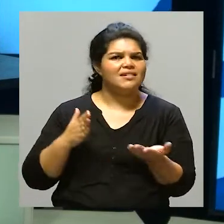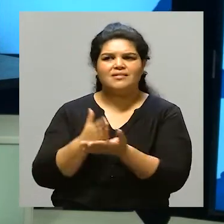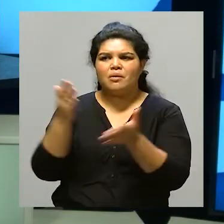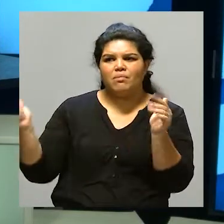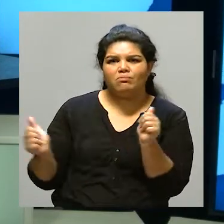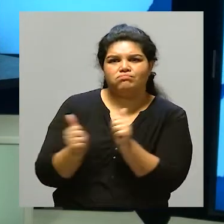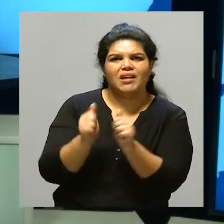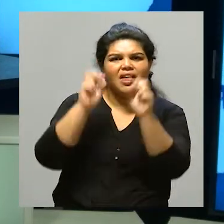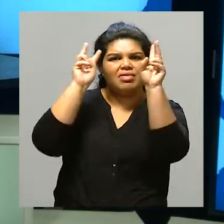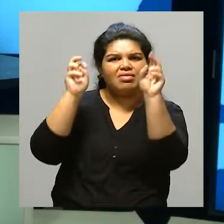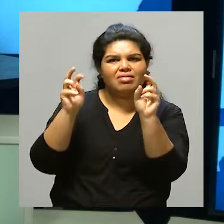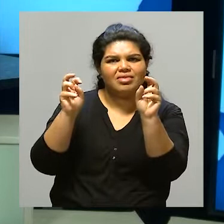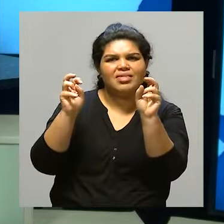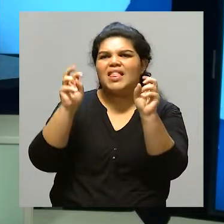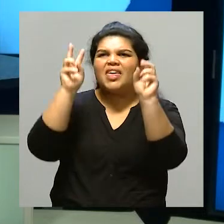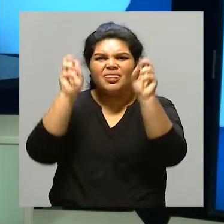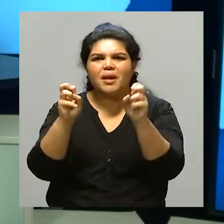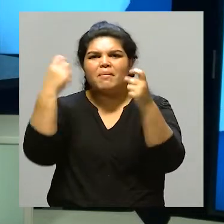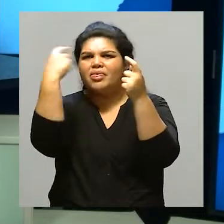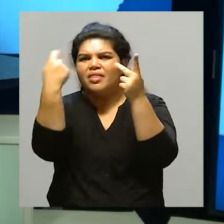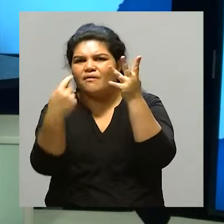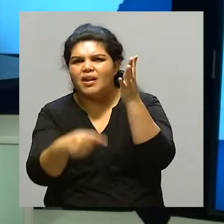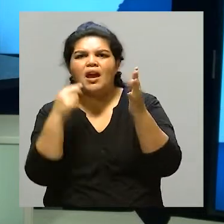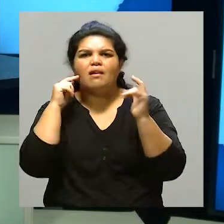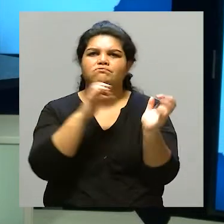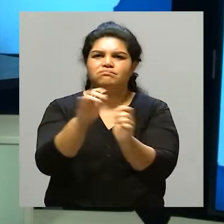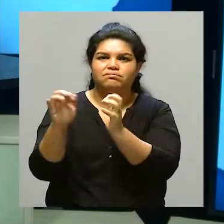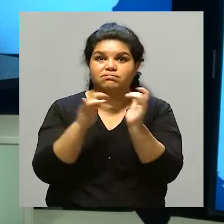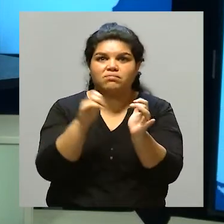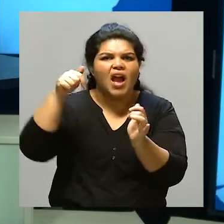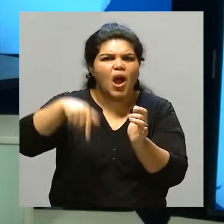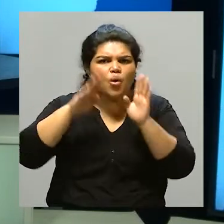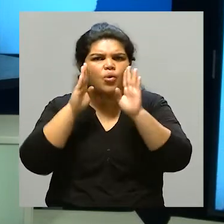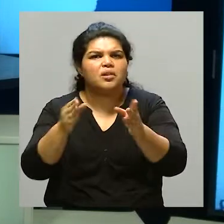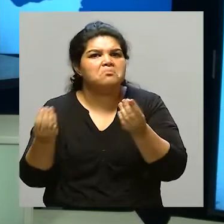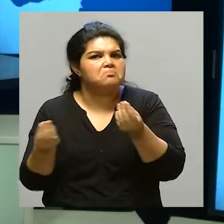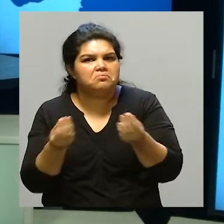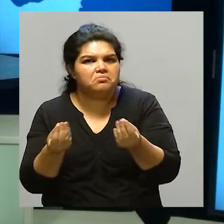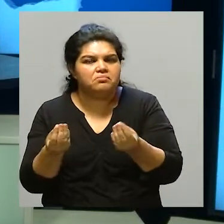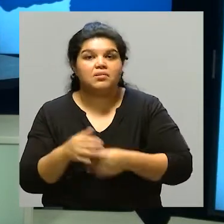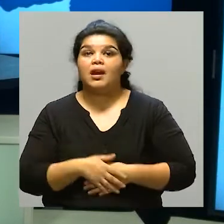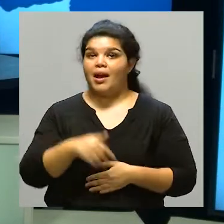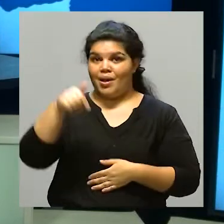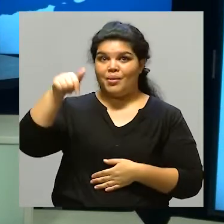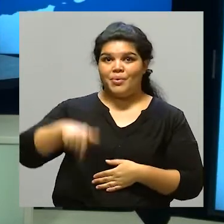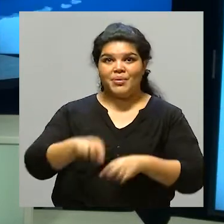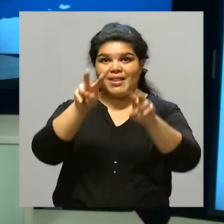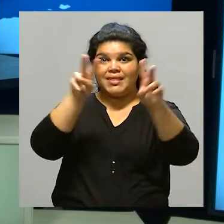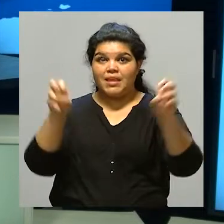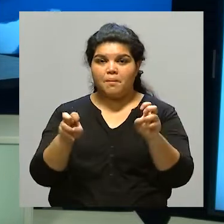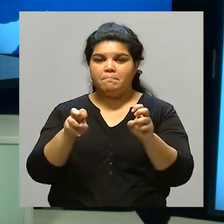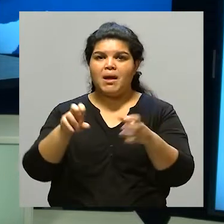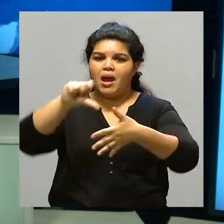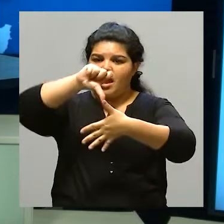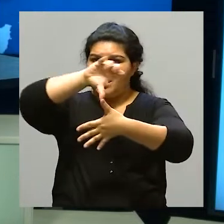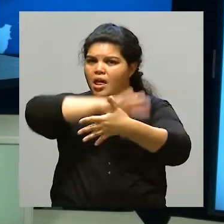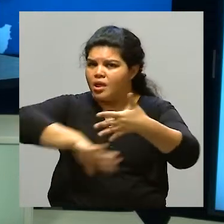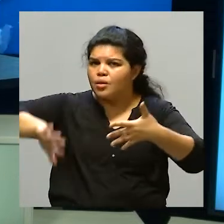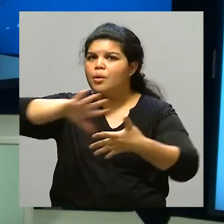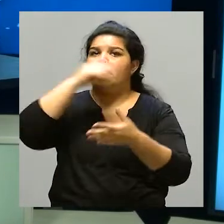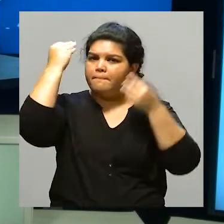a hablar de distintos temas importantes. Y en este caso, ¿de qué nos vamos a ocupar? Hoy vamos a tratar especialmente un tema que preocupa a toda